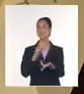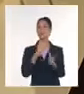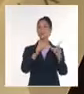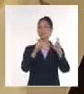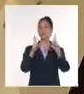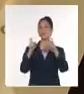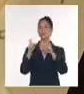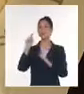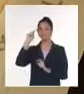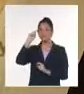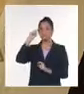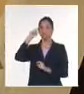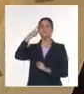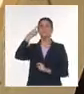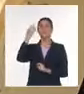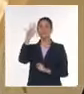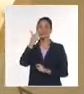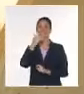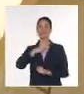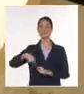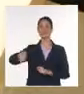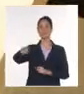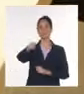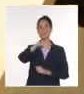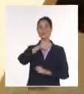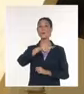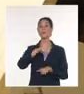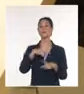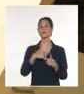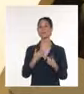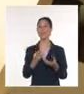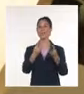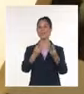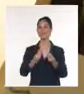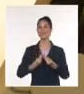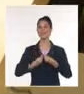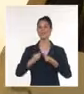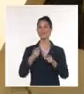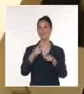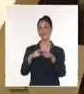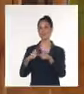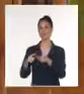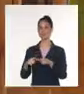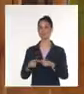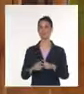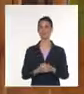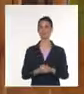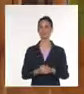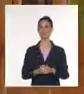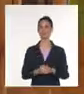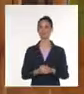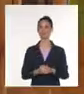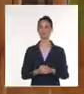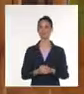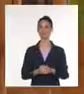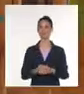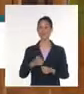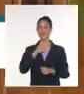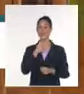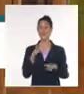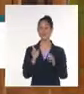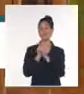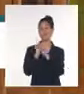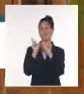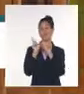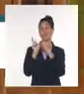la memoria emotiva de quienes se encargan de recibir las donaciones. Que nos llamó mucho la atención porque fue una cosa muy curiosa y